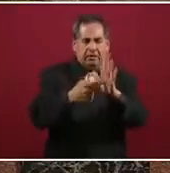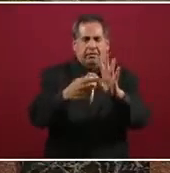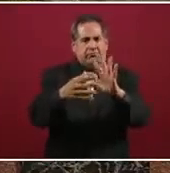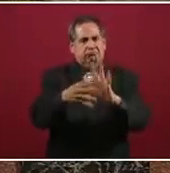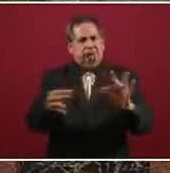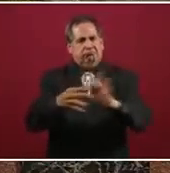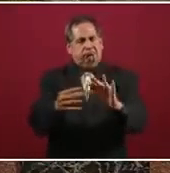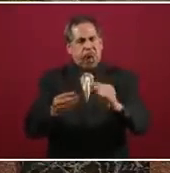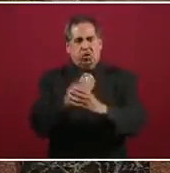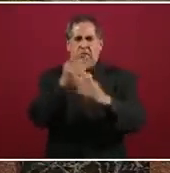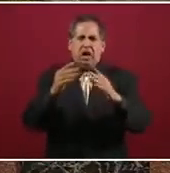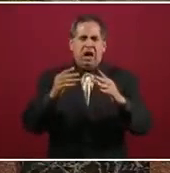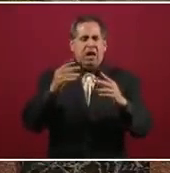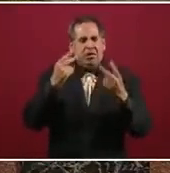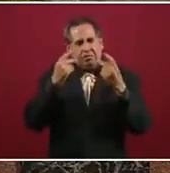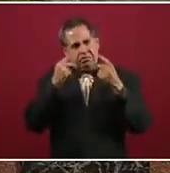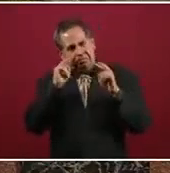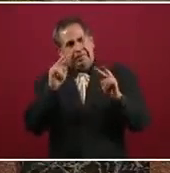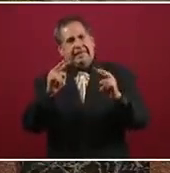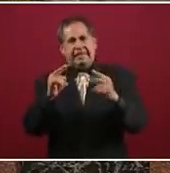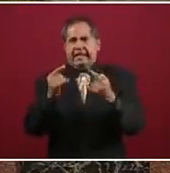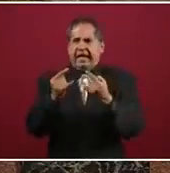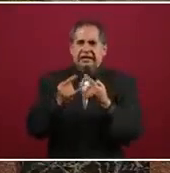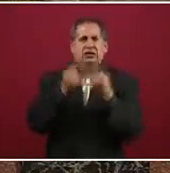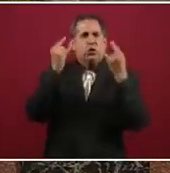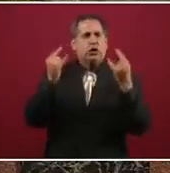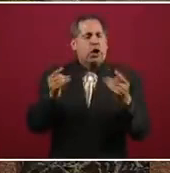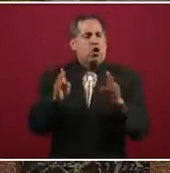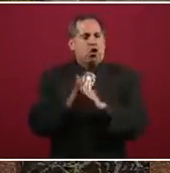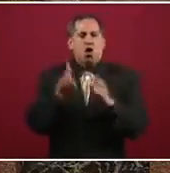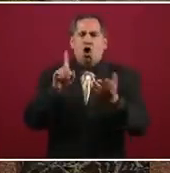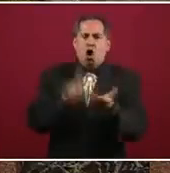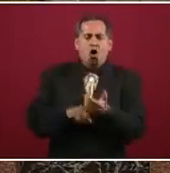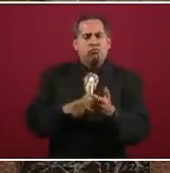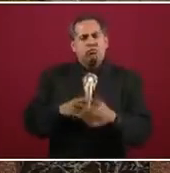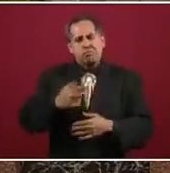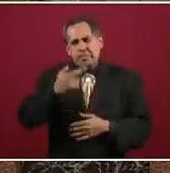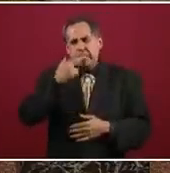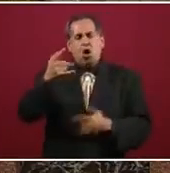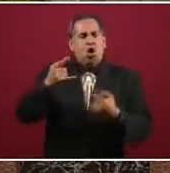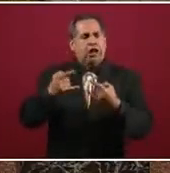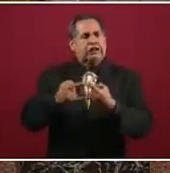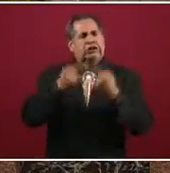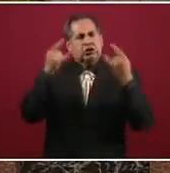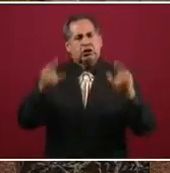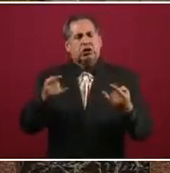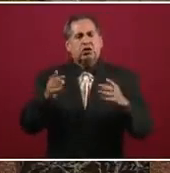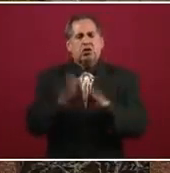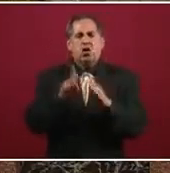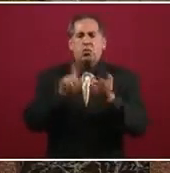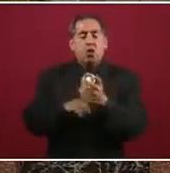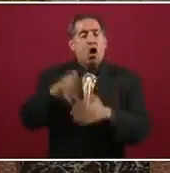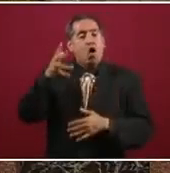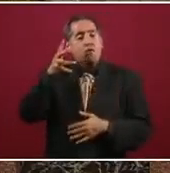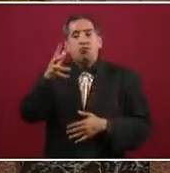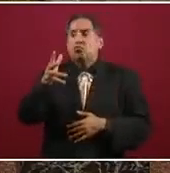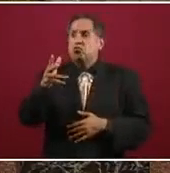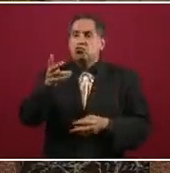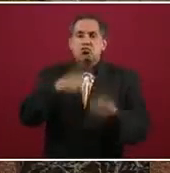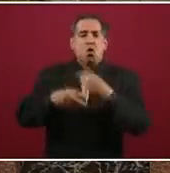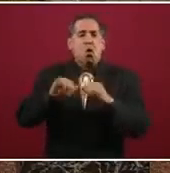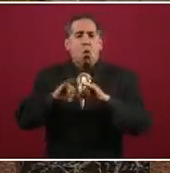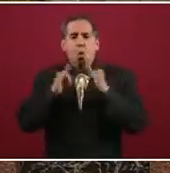una nueva mirada, la de la historia como referente en la construcción de un mejor presente, sabiendo que el futuro nos toca